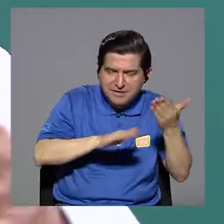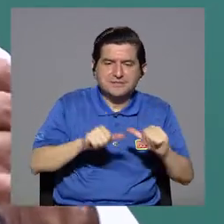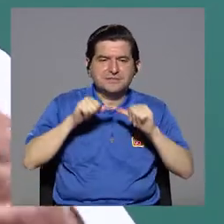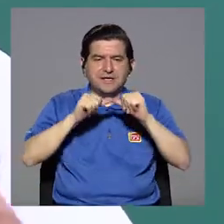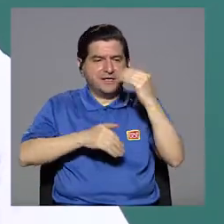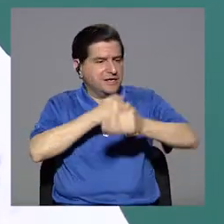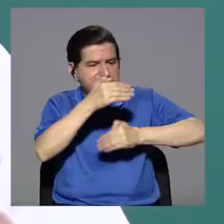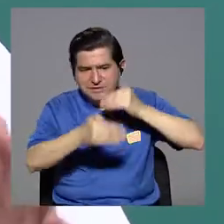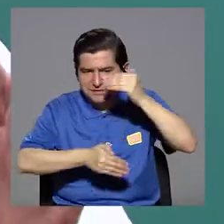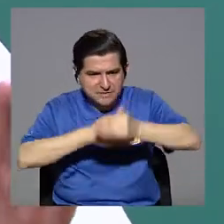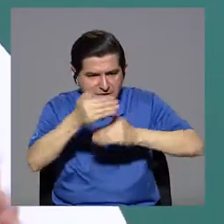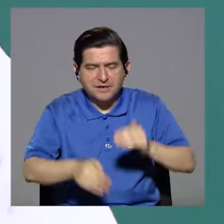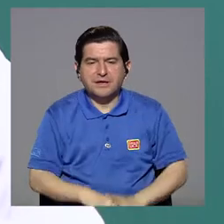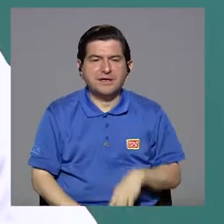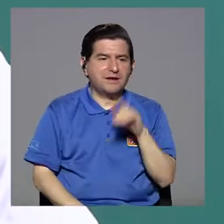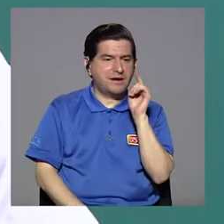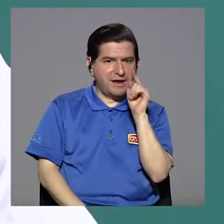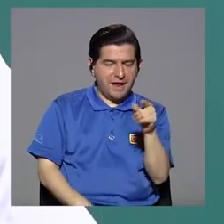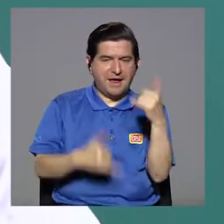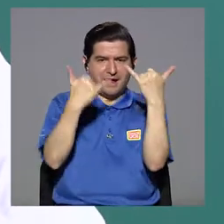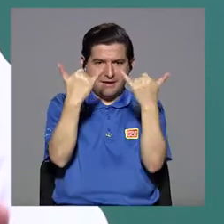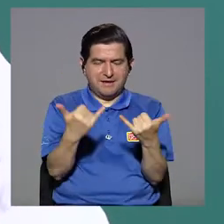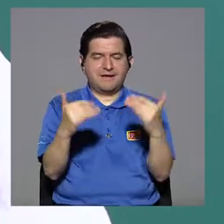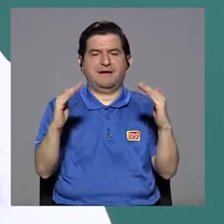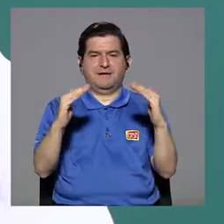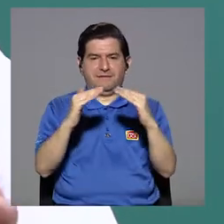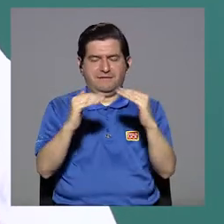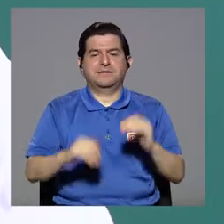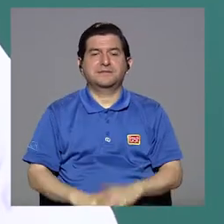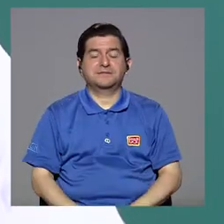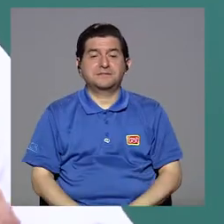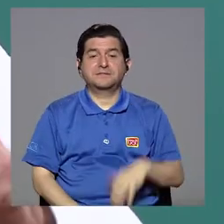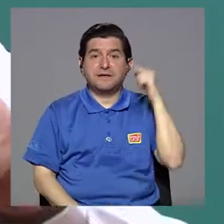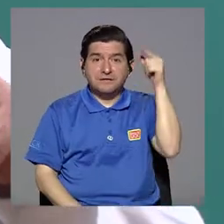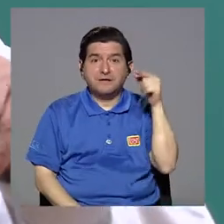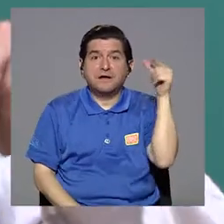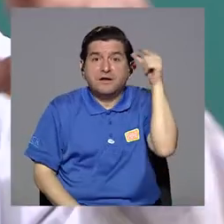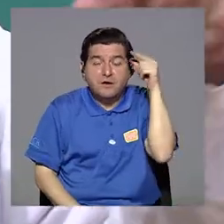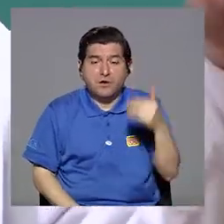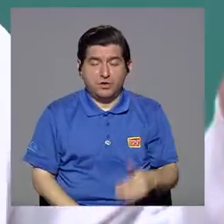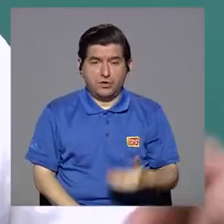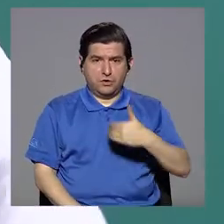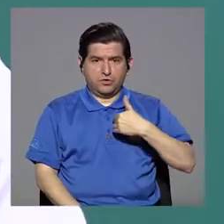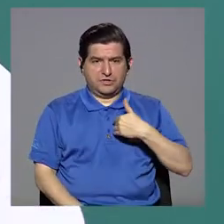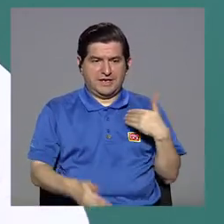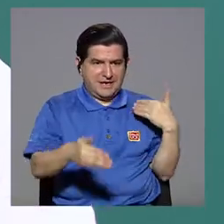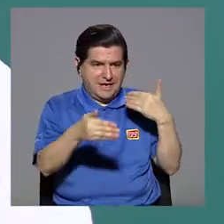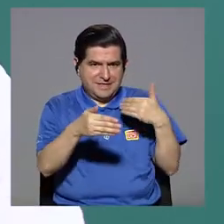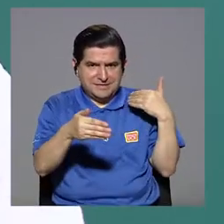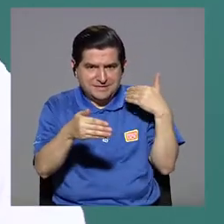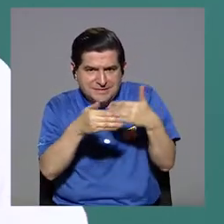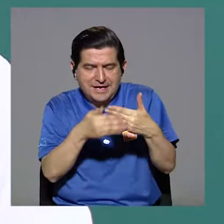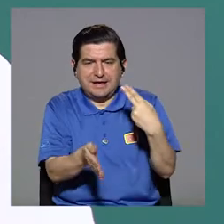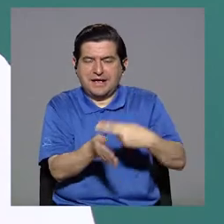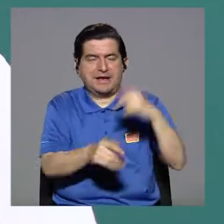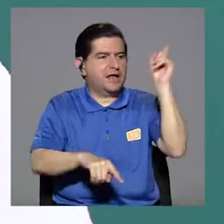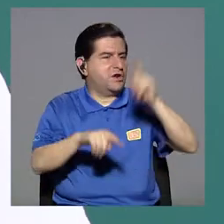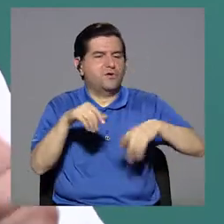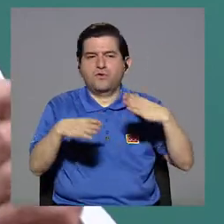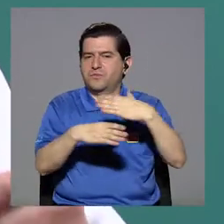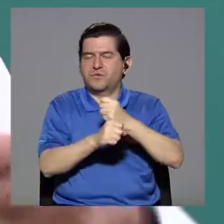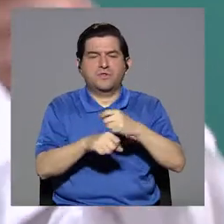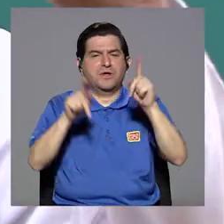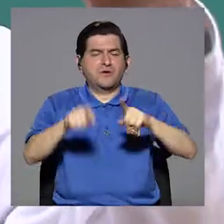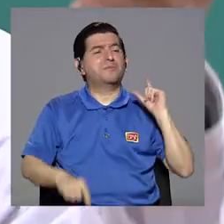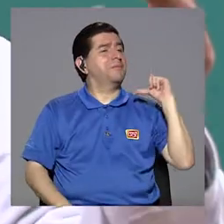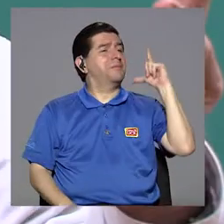que el paciente continúe su tratamiento ambulatoriamente siempre y cuando lógicamente tengo un perímetro cerca del hospital no